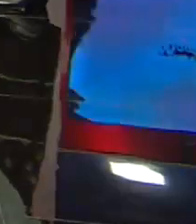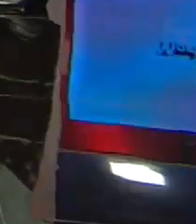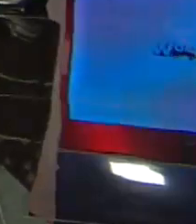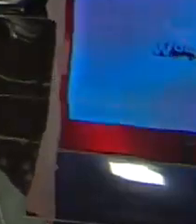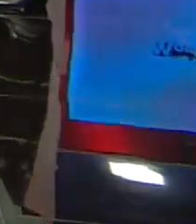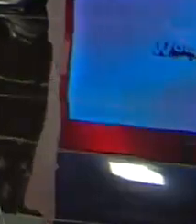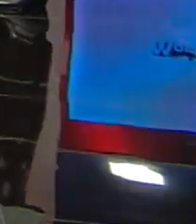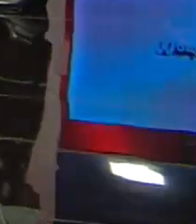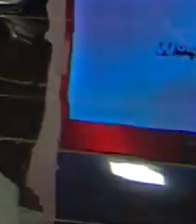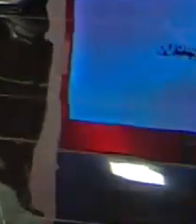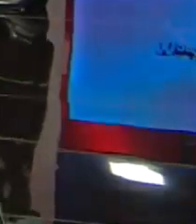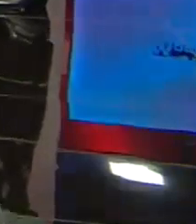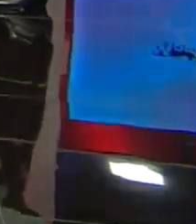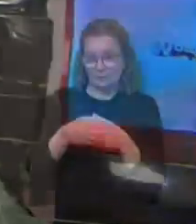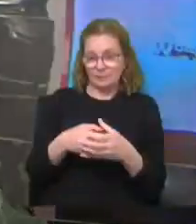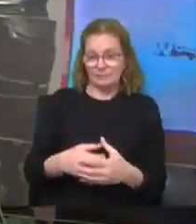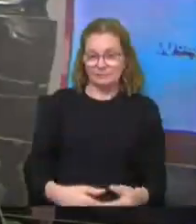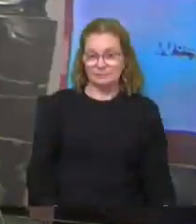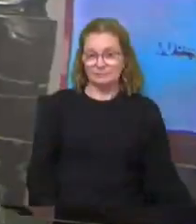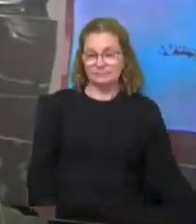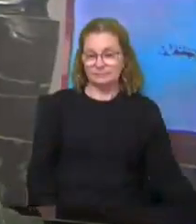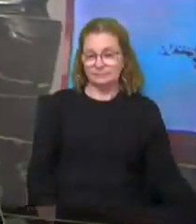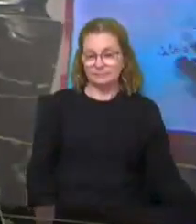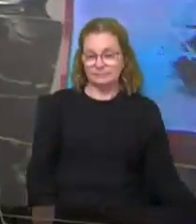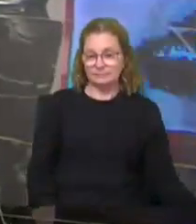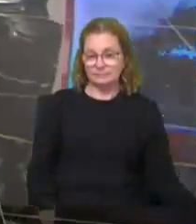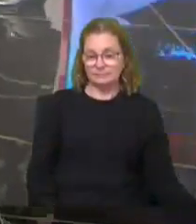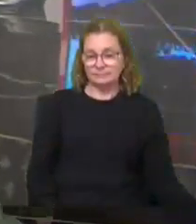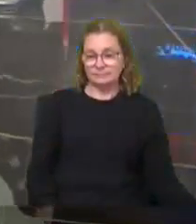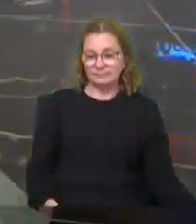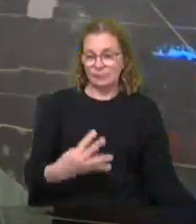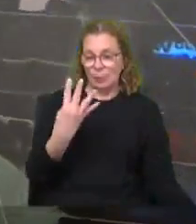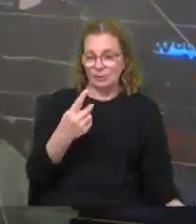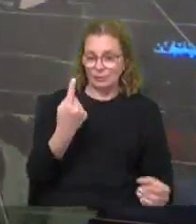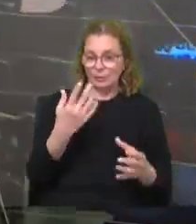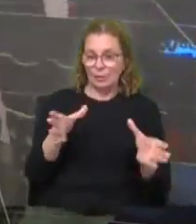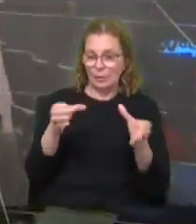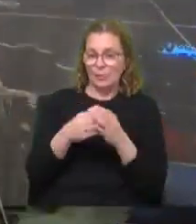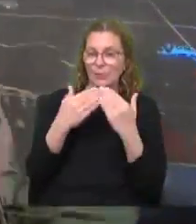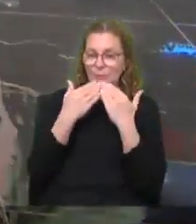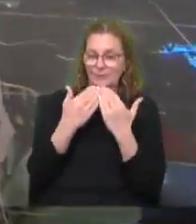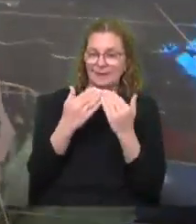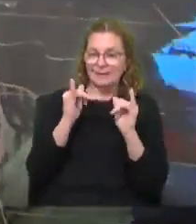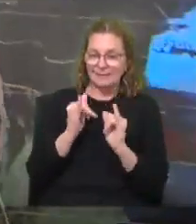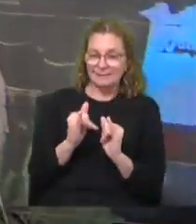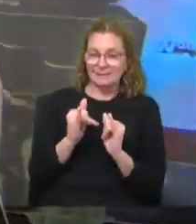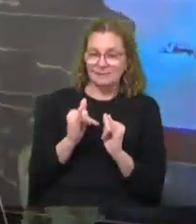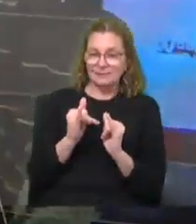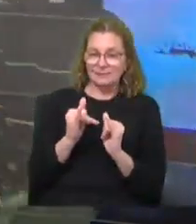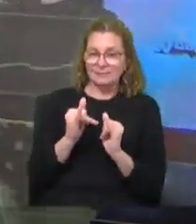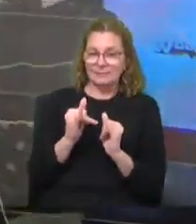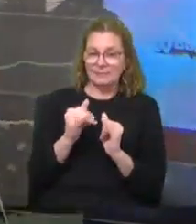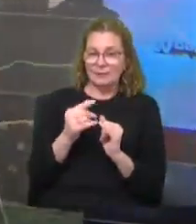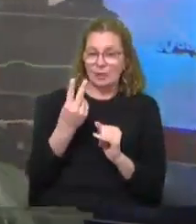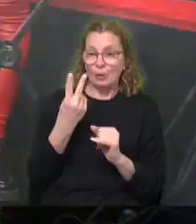Integrantes de Filo, Cototo Cuello, Alfonsina, Marcelo Fernández, Lari Gaspari, muchas gracias. Gracias. Y nombren a los otros